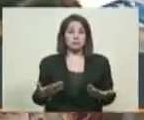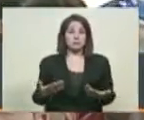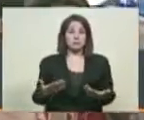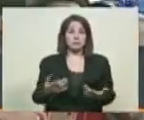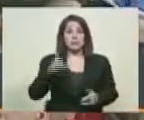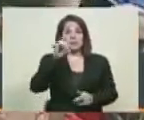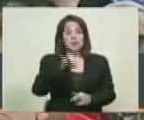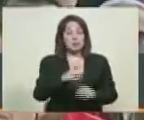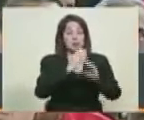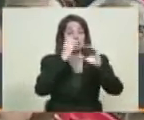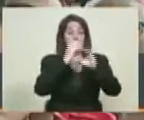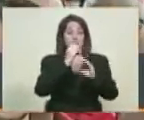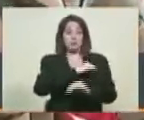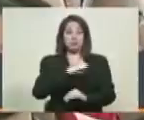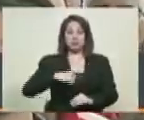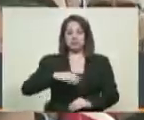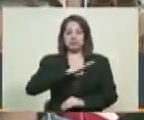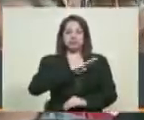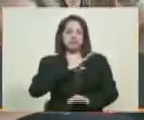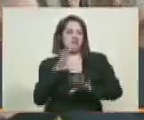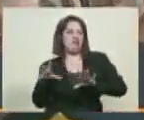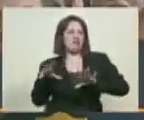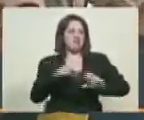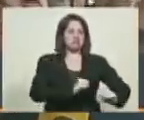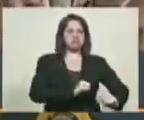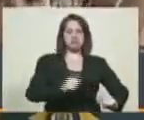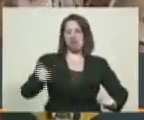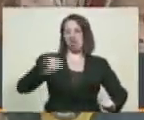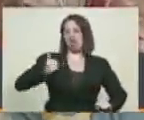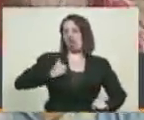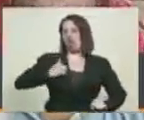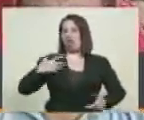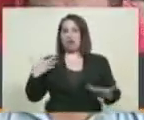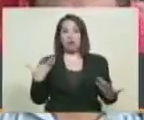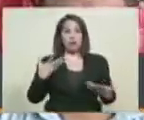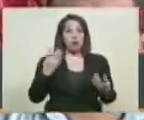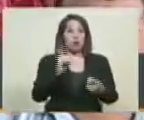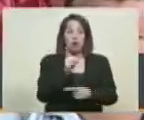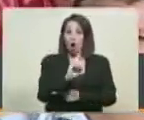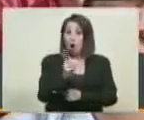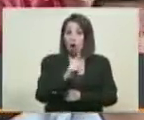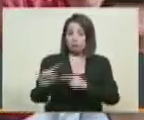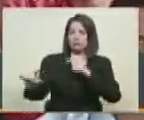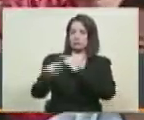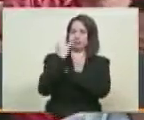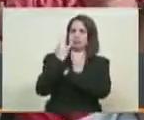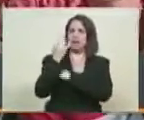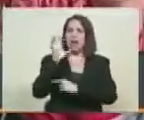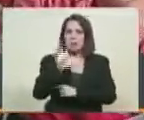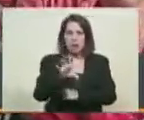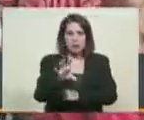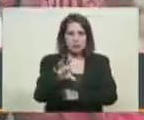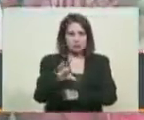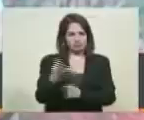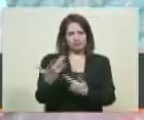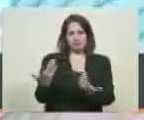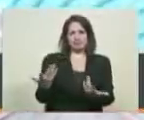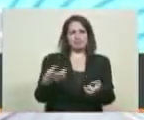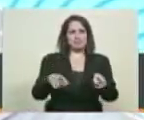hay transportistas que tratan de aprovecharse de las circunstancias. Unos cayendo en la traición a la patria de dejarse